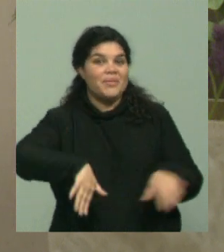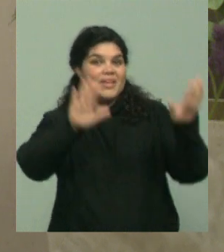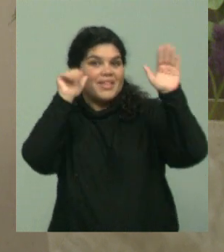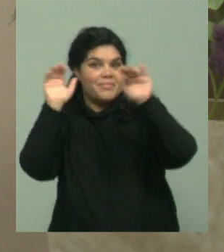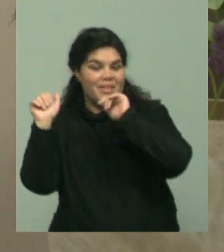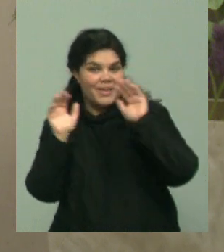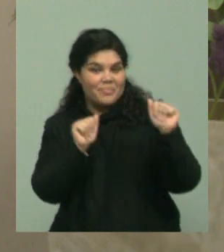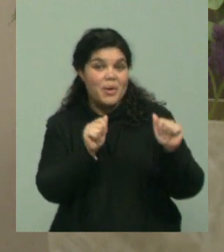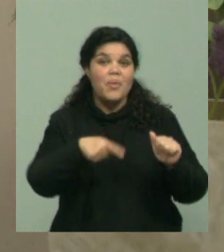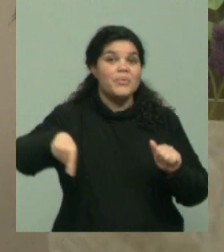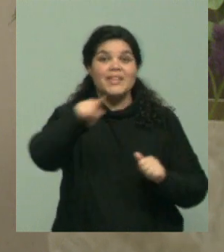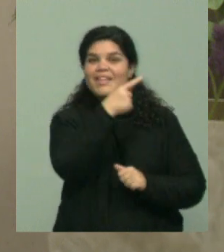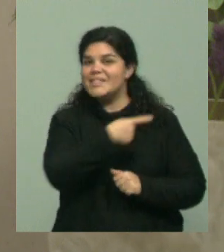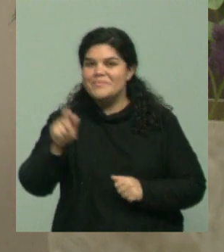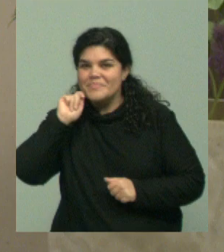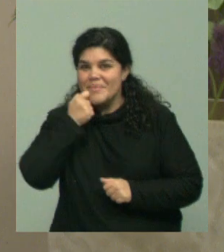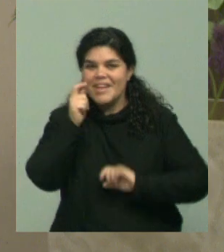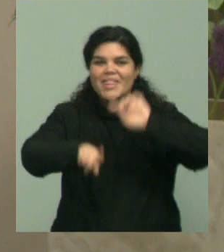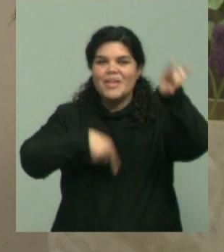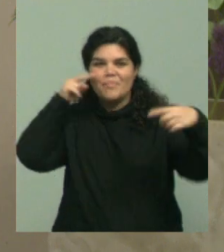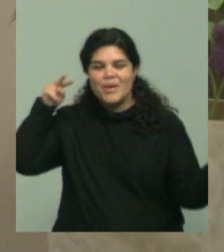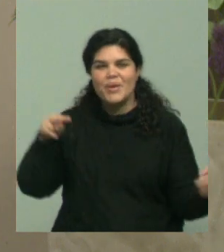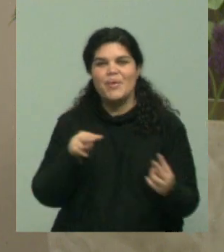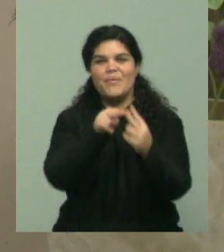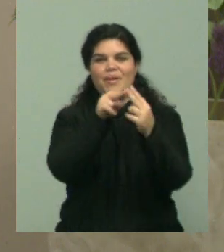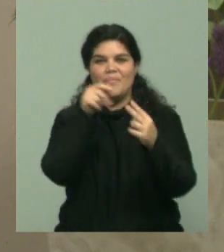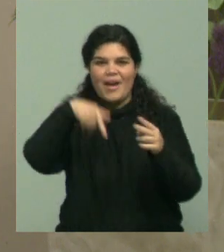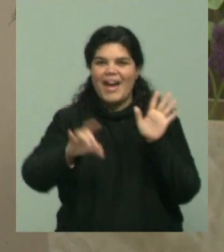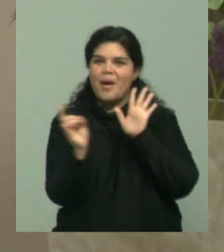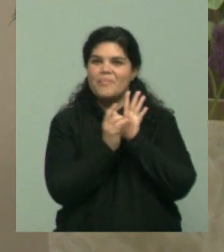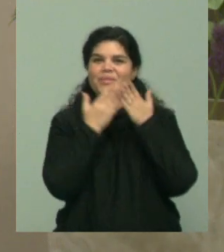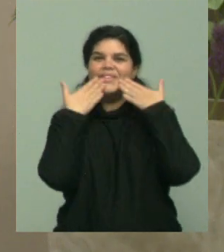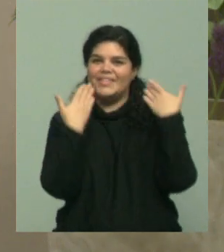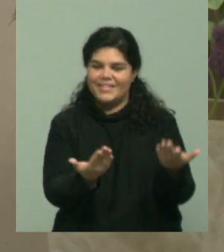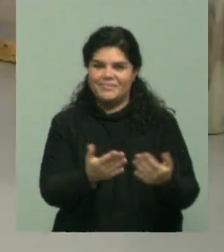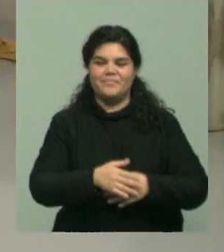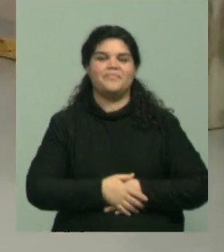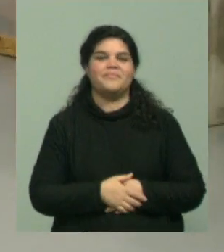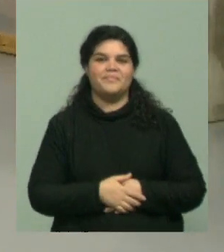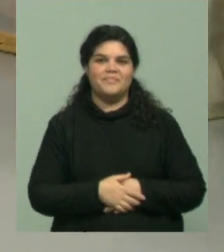tengan una buena semana y será hasta el próximo reencuentro aquí en Apuntes. Muchas gracias.